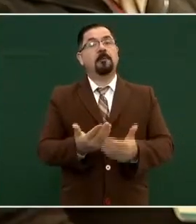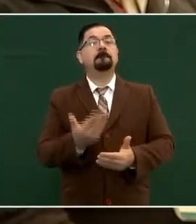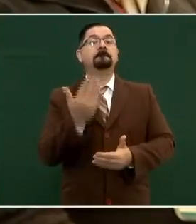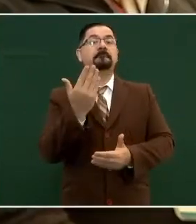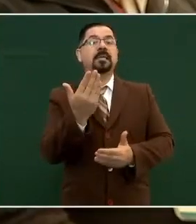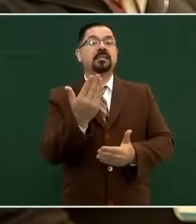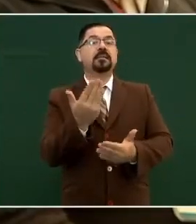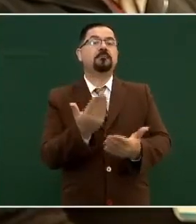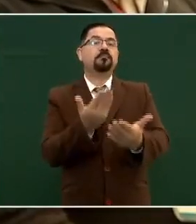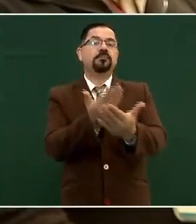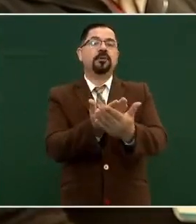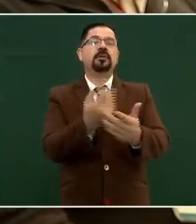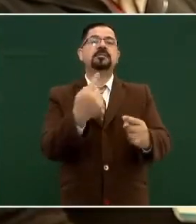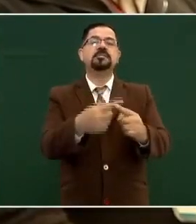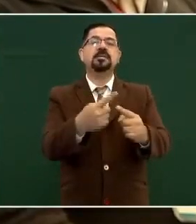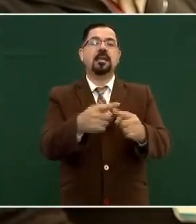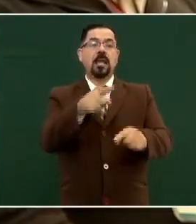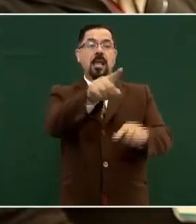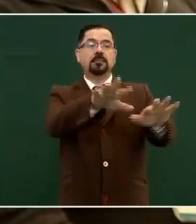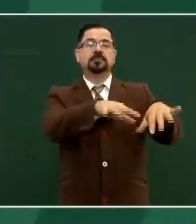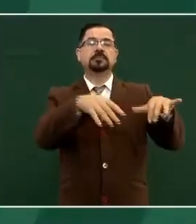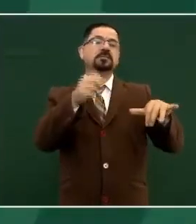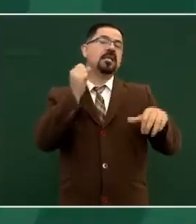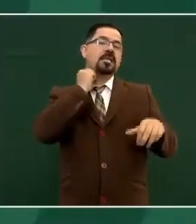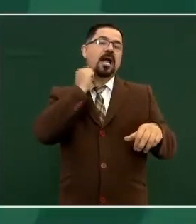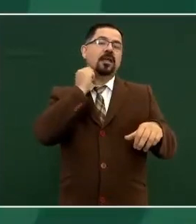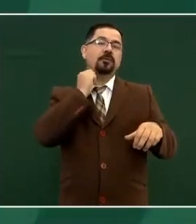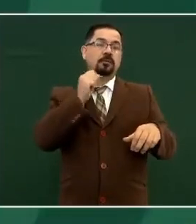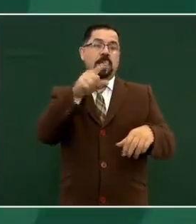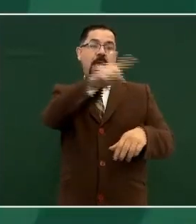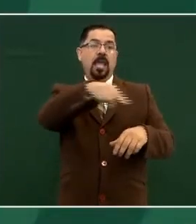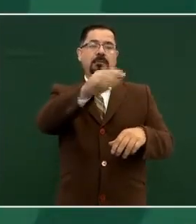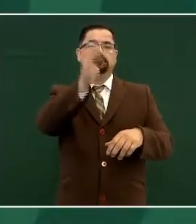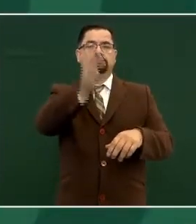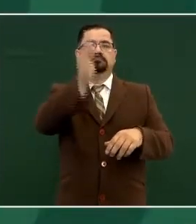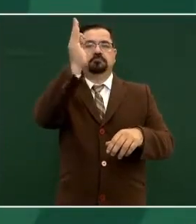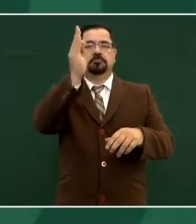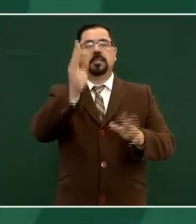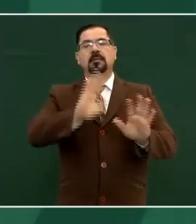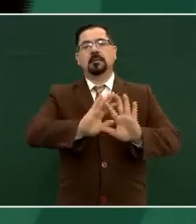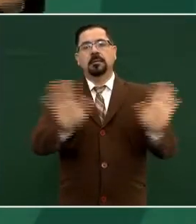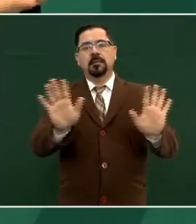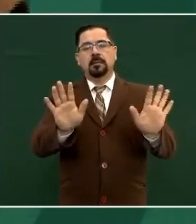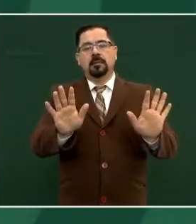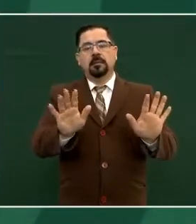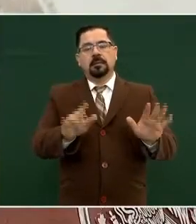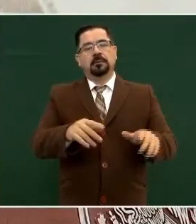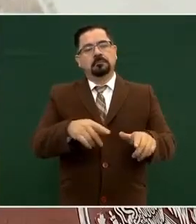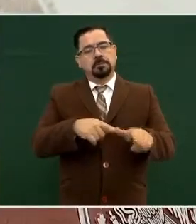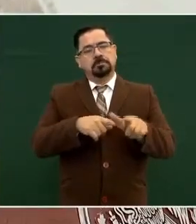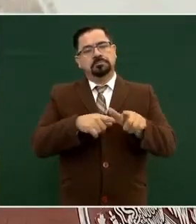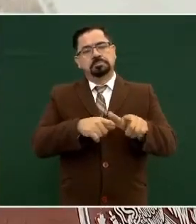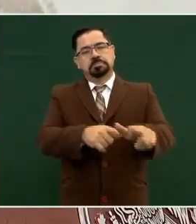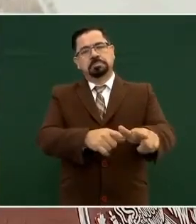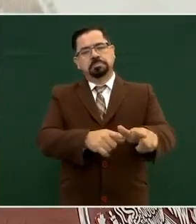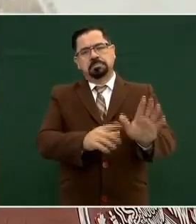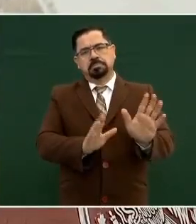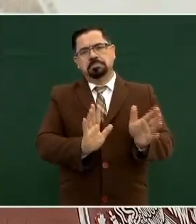Senado para la aprobación, pero yo creo que estén firme, porque si no ya me hubiesen mandado a